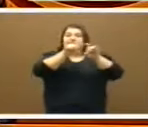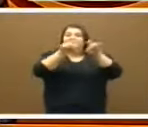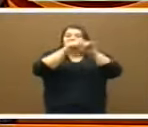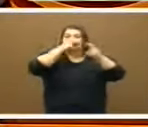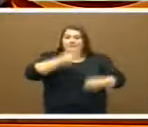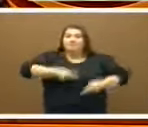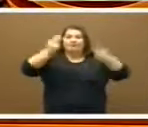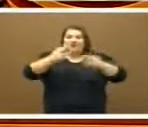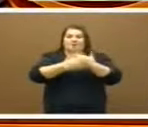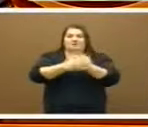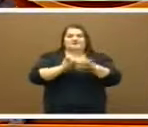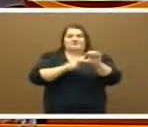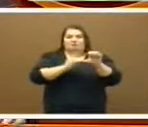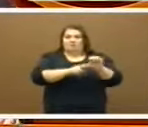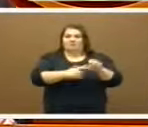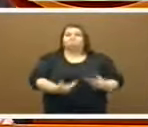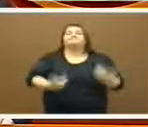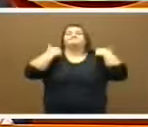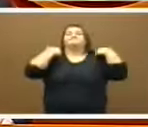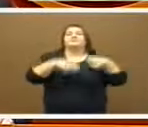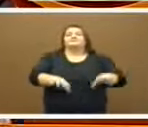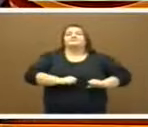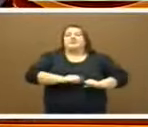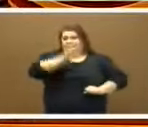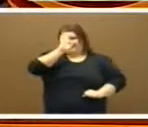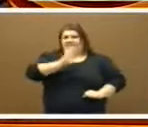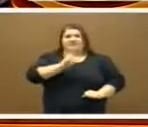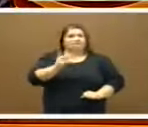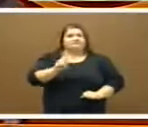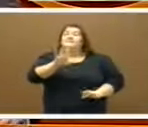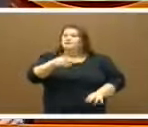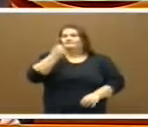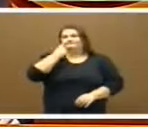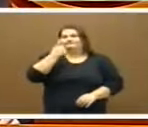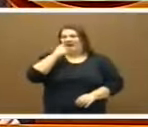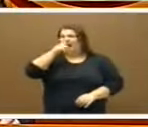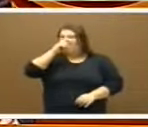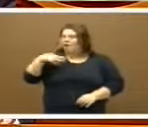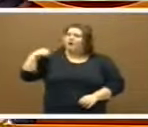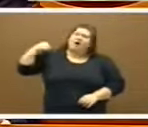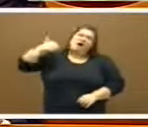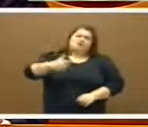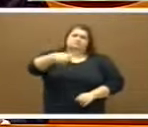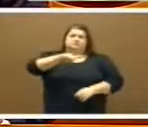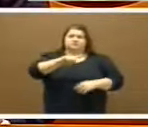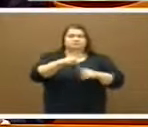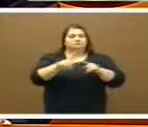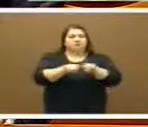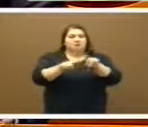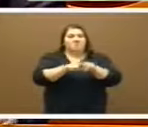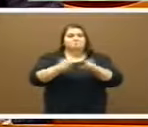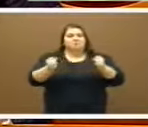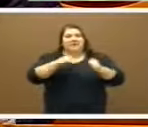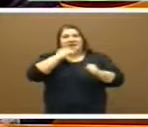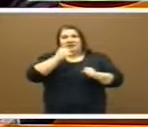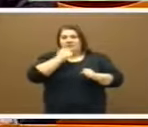competencia directa al Gobierno de Extremadura. Pero resulta que, como ha sido costumbre todos estos años, cuando ustedes tienen un resquicio de